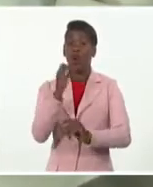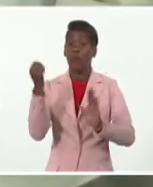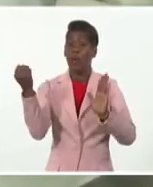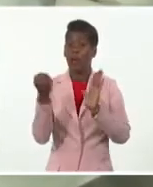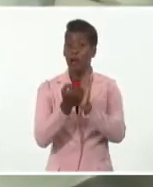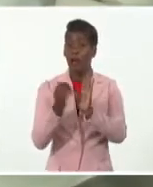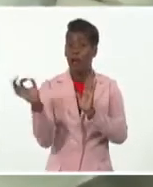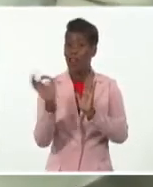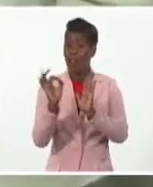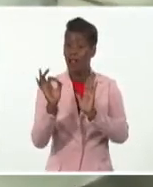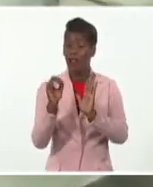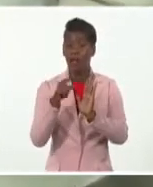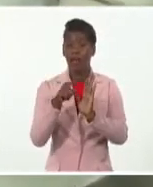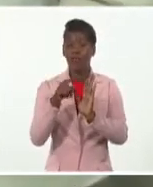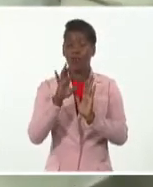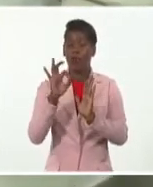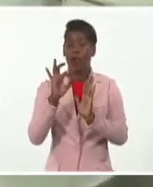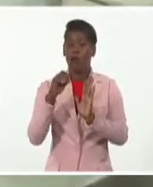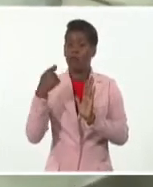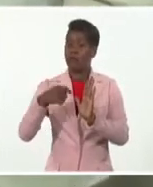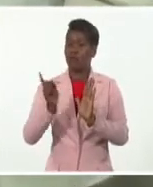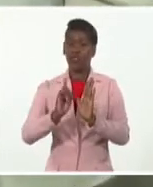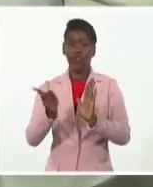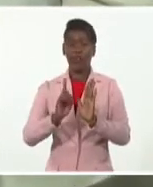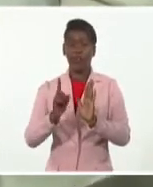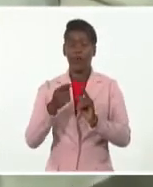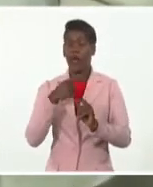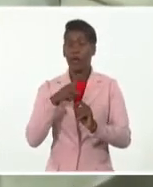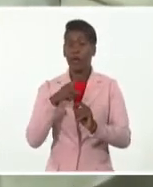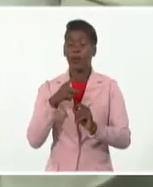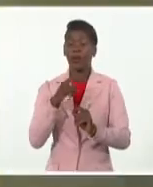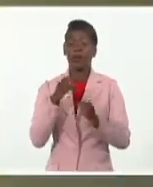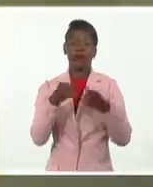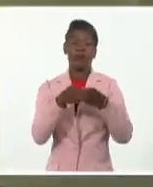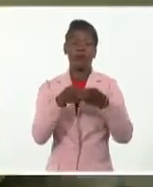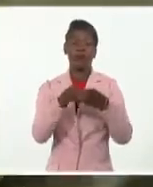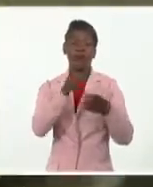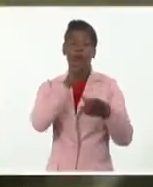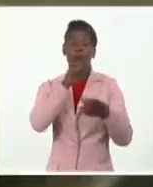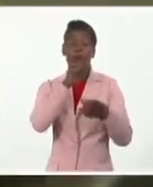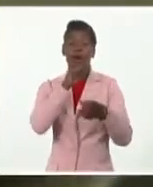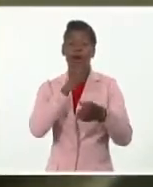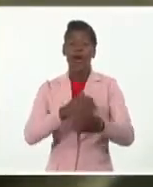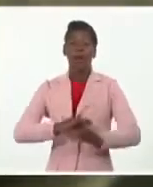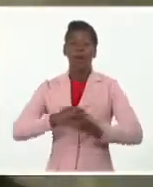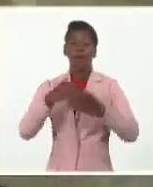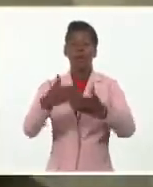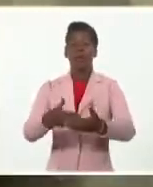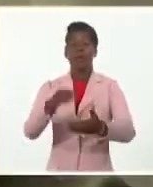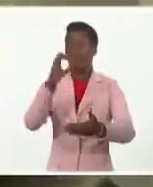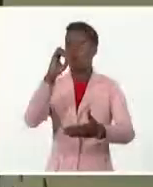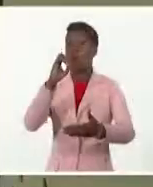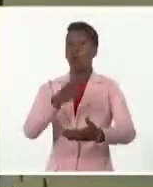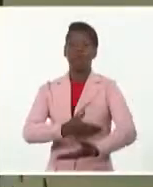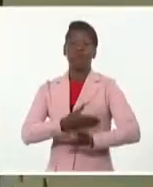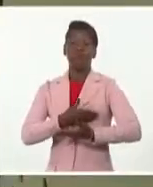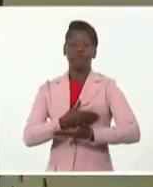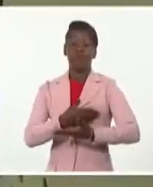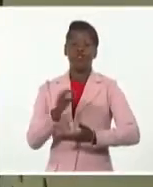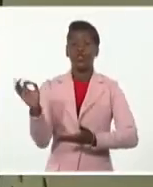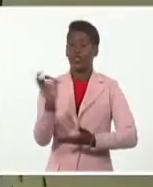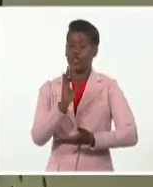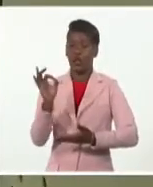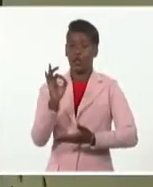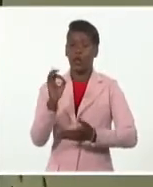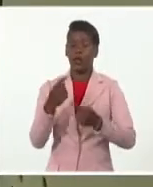grupos vulnerables, como es en este caso las mujeres embarazadas o las mujeres lactantes. Para acompañar las decisiones sanitarias y garantizar su